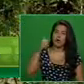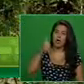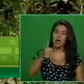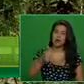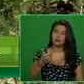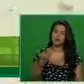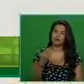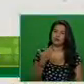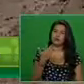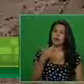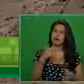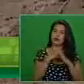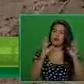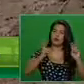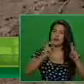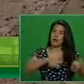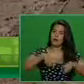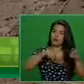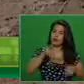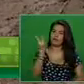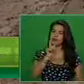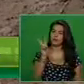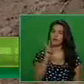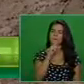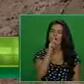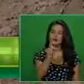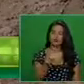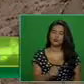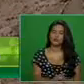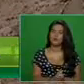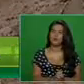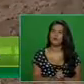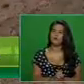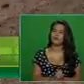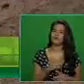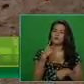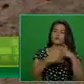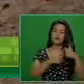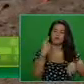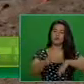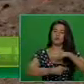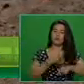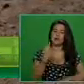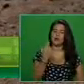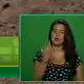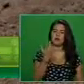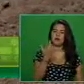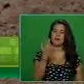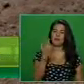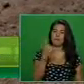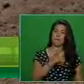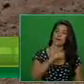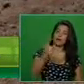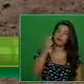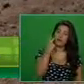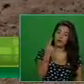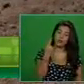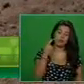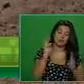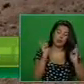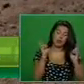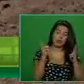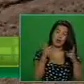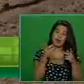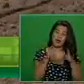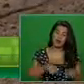llevaron a la agricultura en el país. Ahora, ¿cómo vincular un proceso revolucionario, un país que ahora ve el tema de